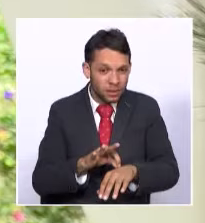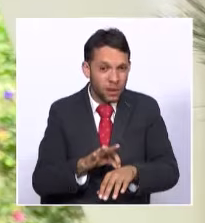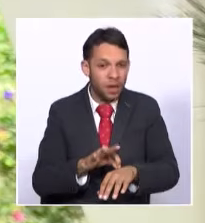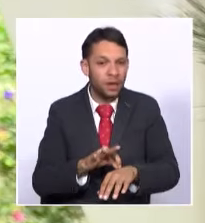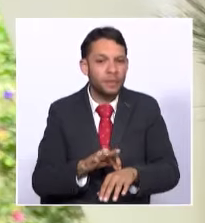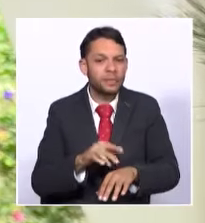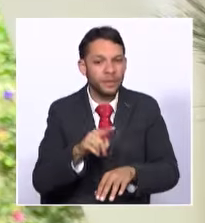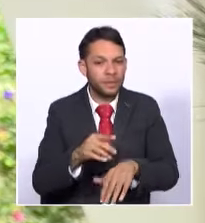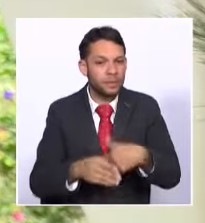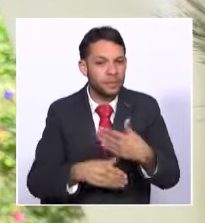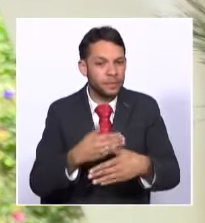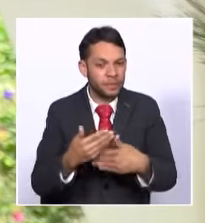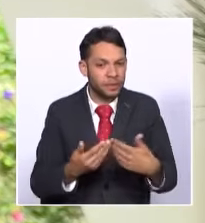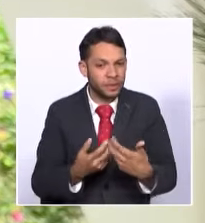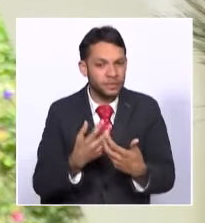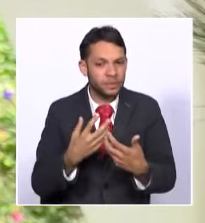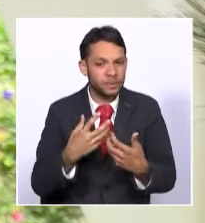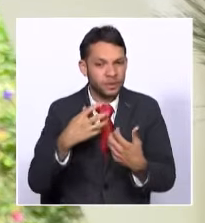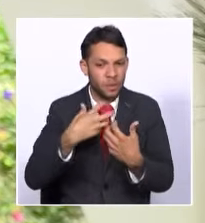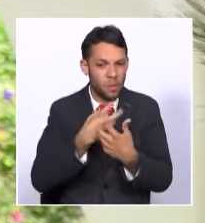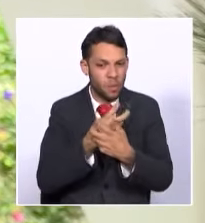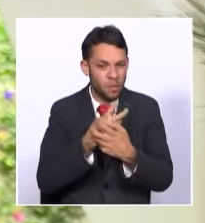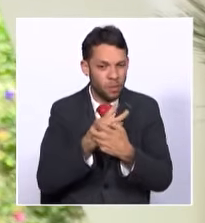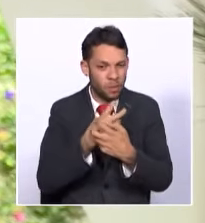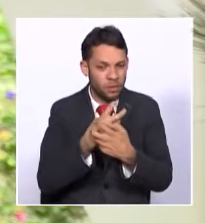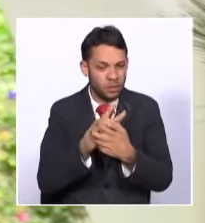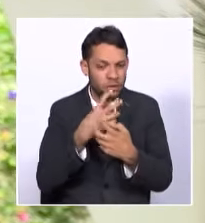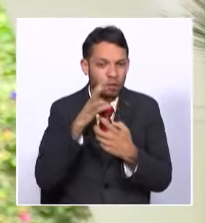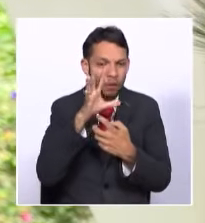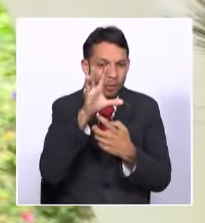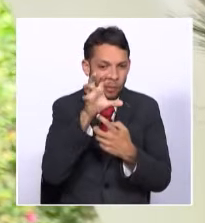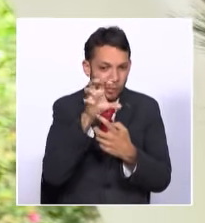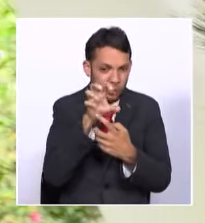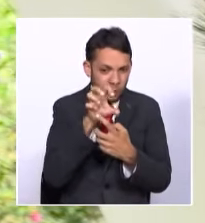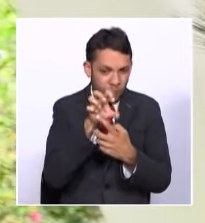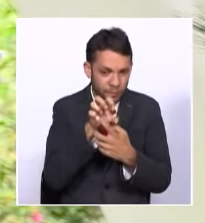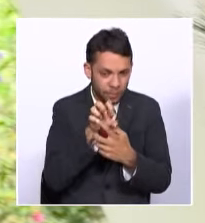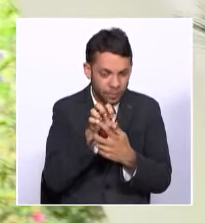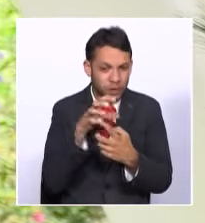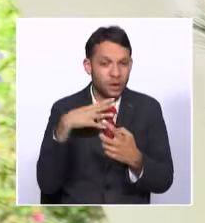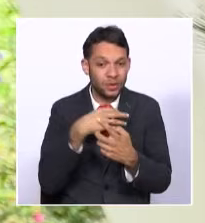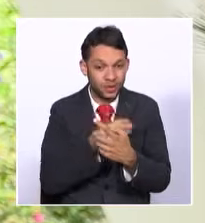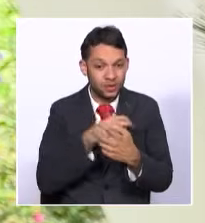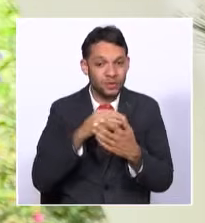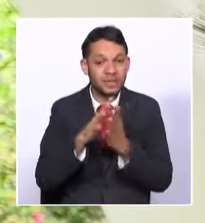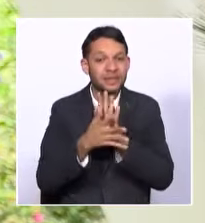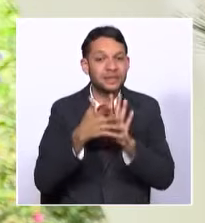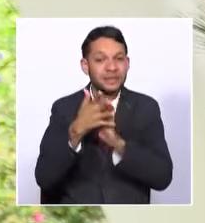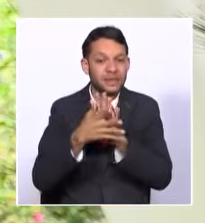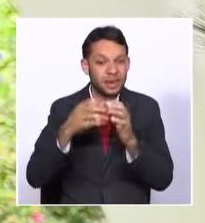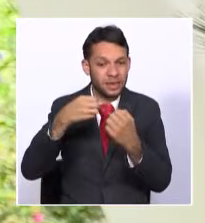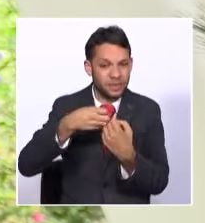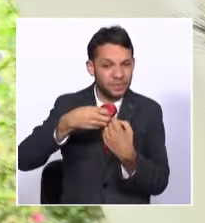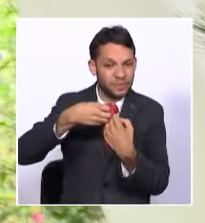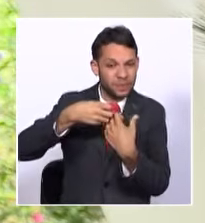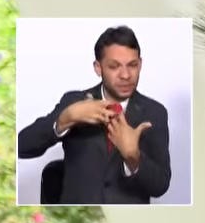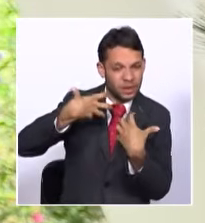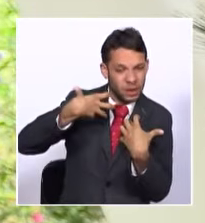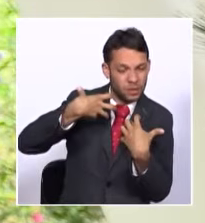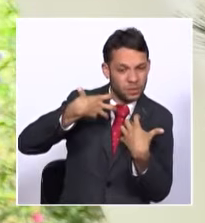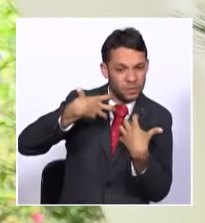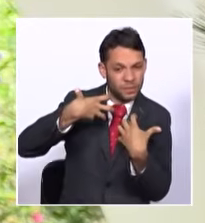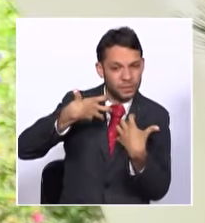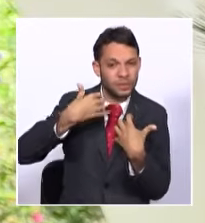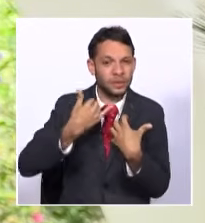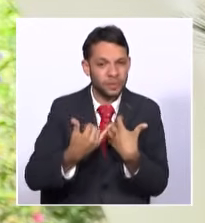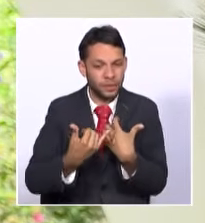tenemos un desgaste articular muy avanzado, que es lo que llamamos artrosis? Comenzamos a aplicar algo muy bonito, que es el